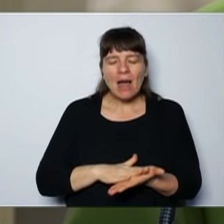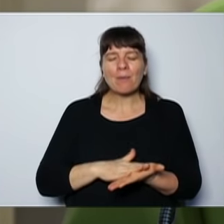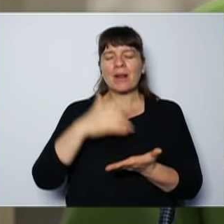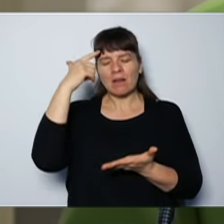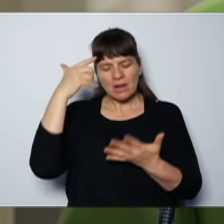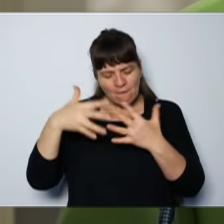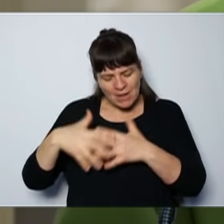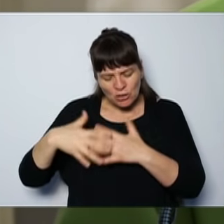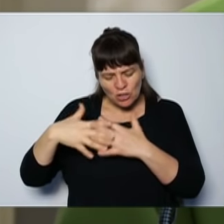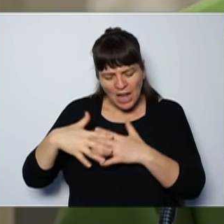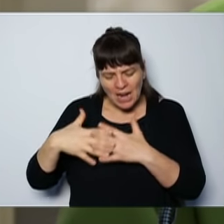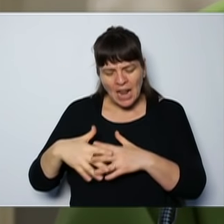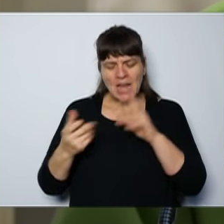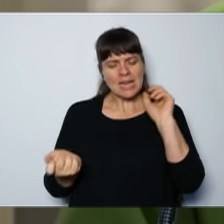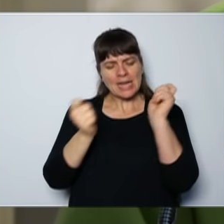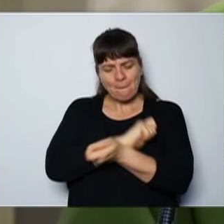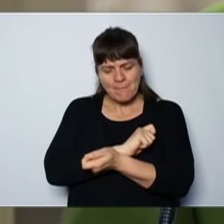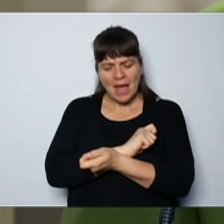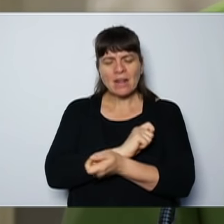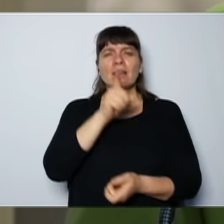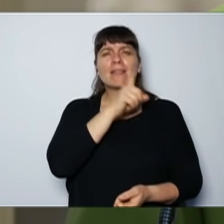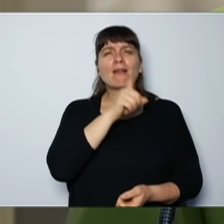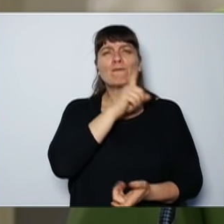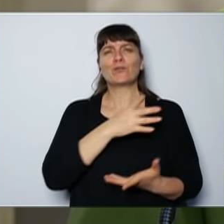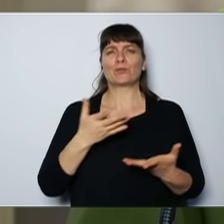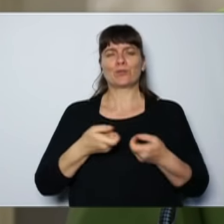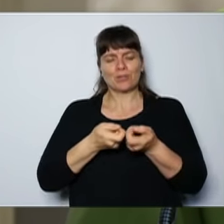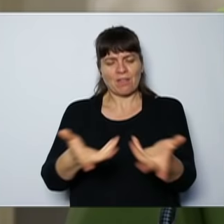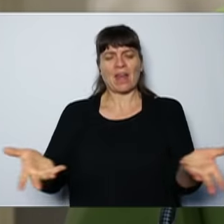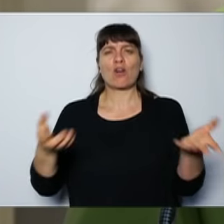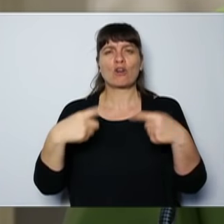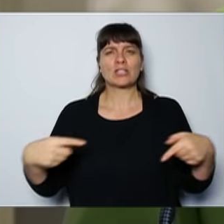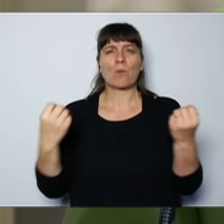meditarla, convertirnos y dar frutos.